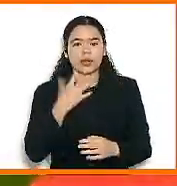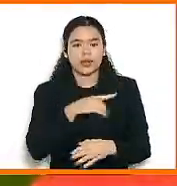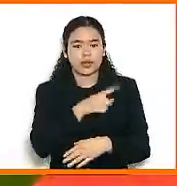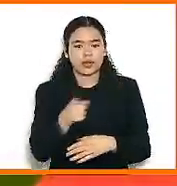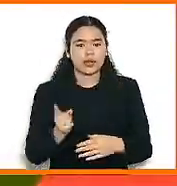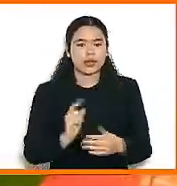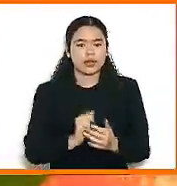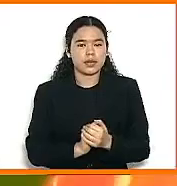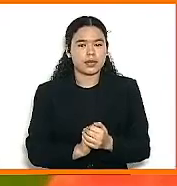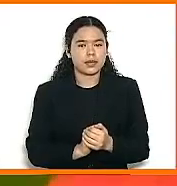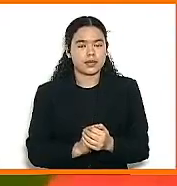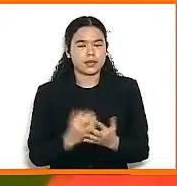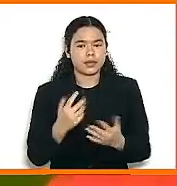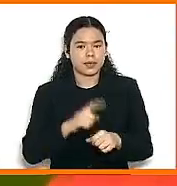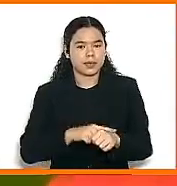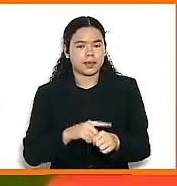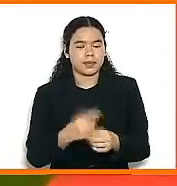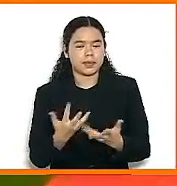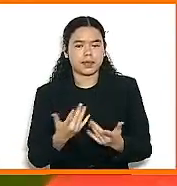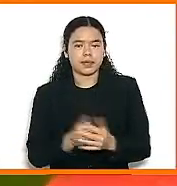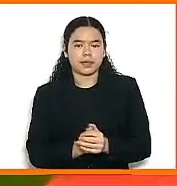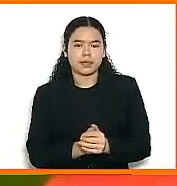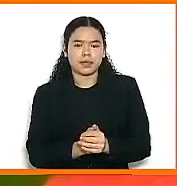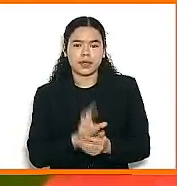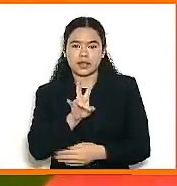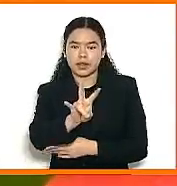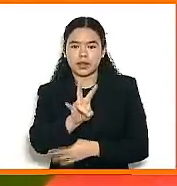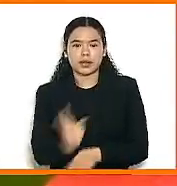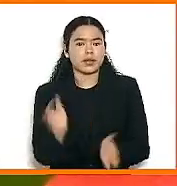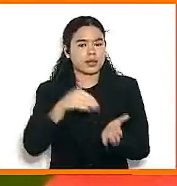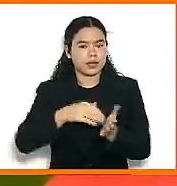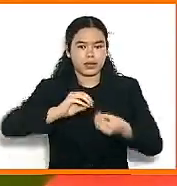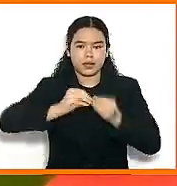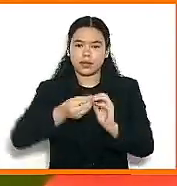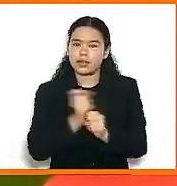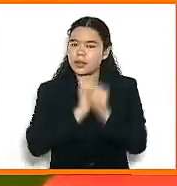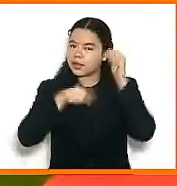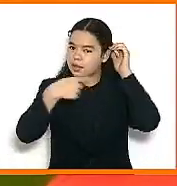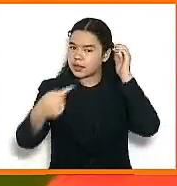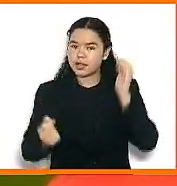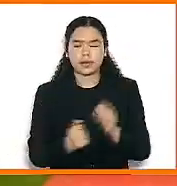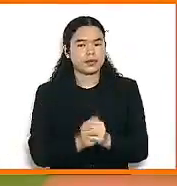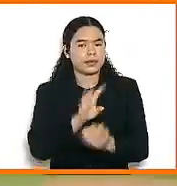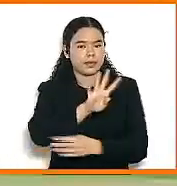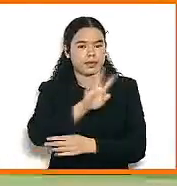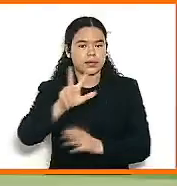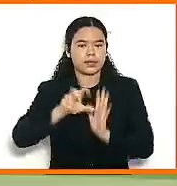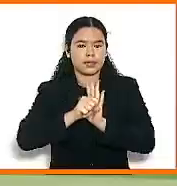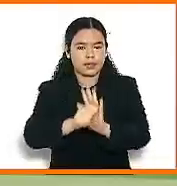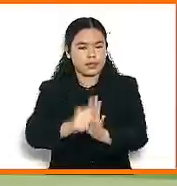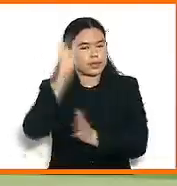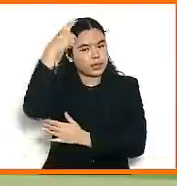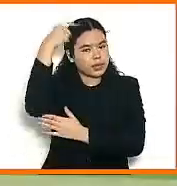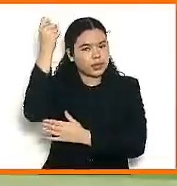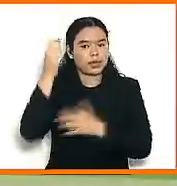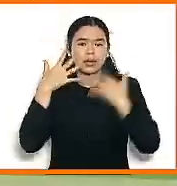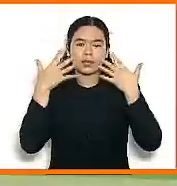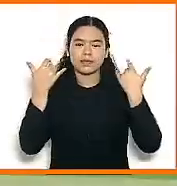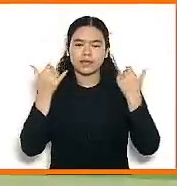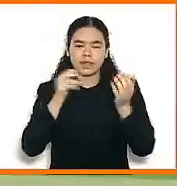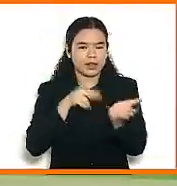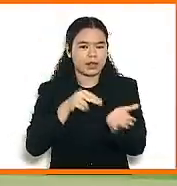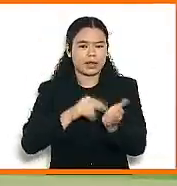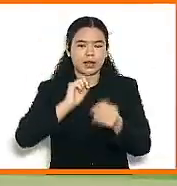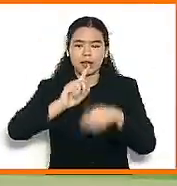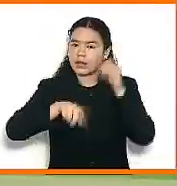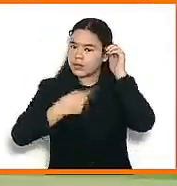muchísima suerte. Y esta es... 7, número favorecido en Diaria 43 con su símbolo de sueños pantera. Para Multi X,